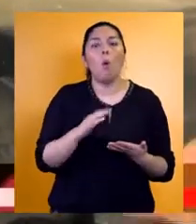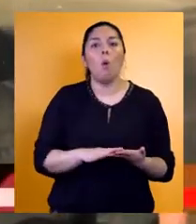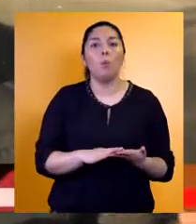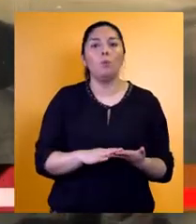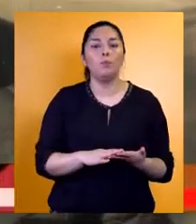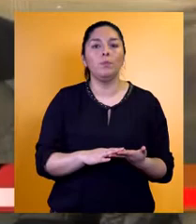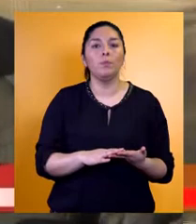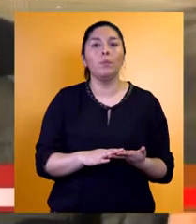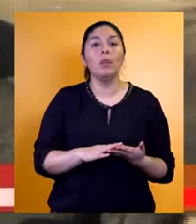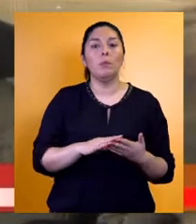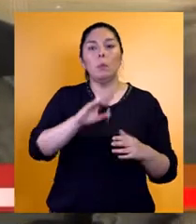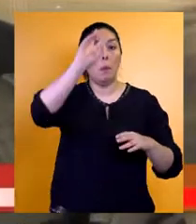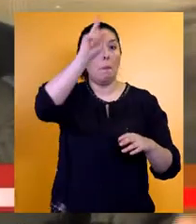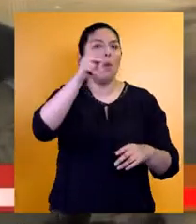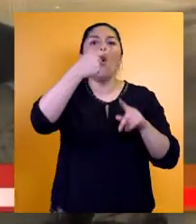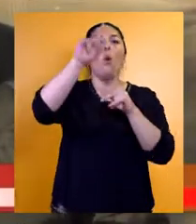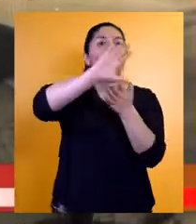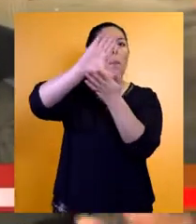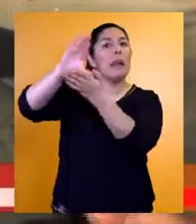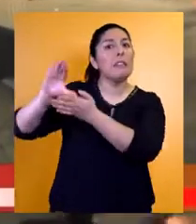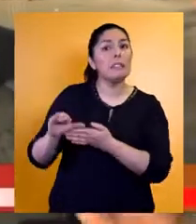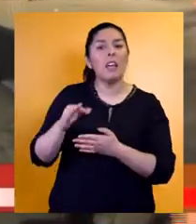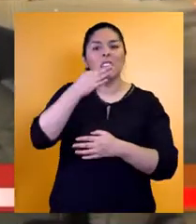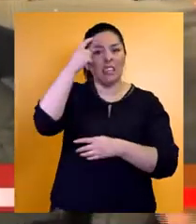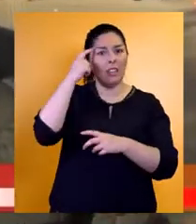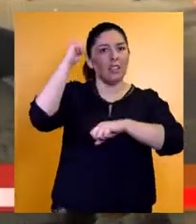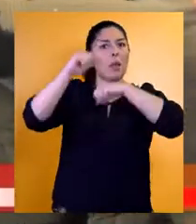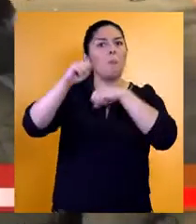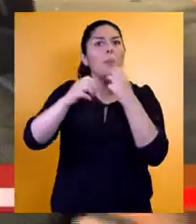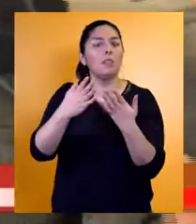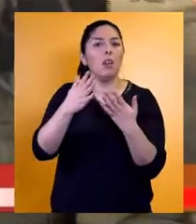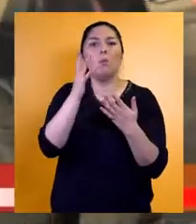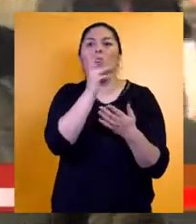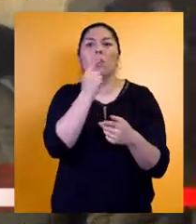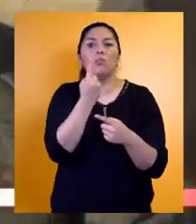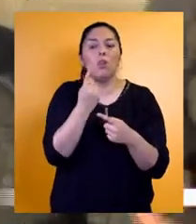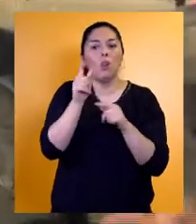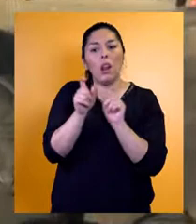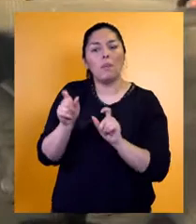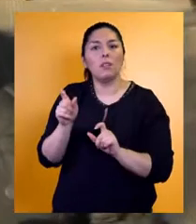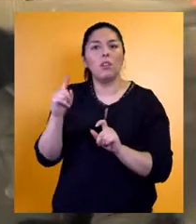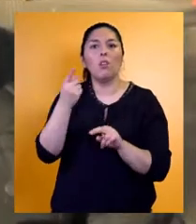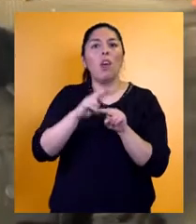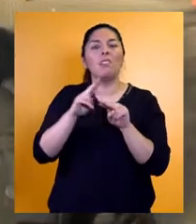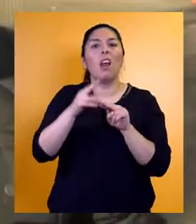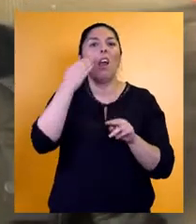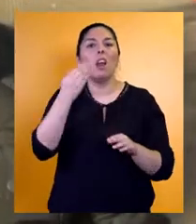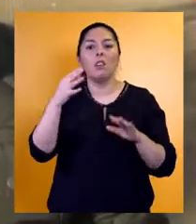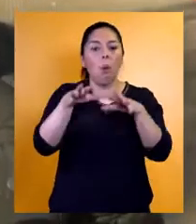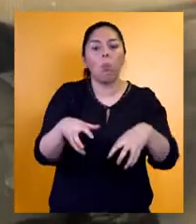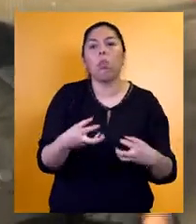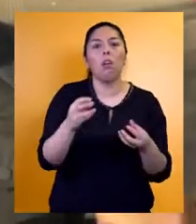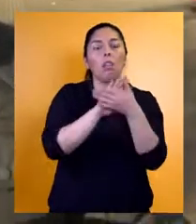solamente que en Perú y en los otros países han sido un poco más industrializados, no es como una línea de mano, sino que lo hacen en forma automática